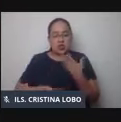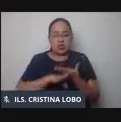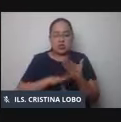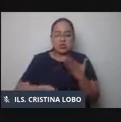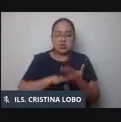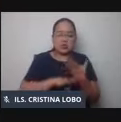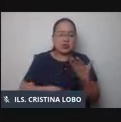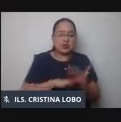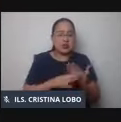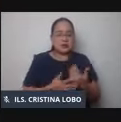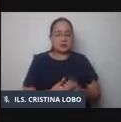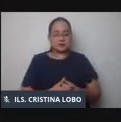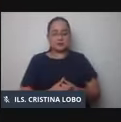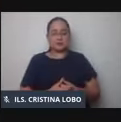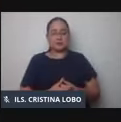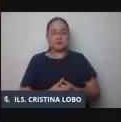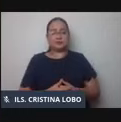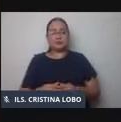que